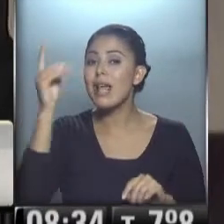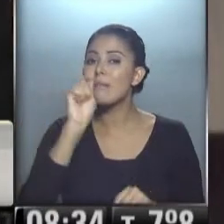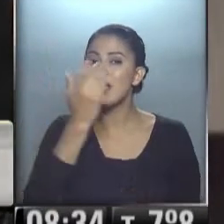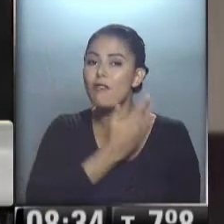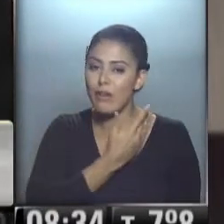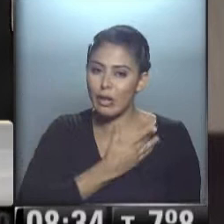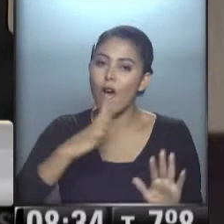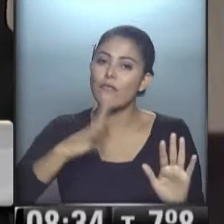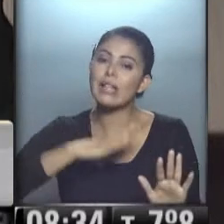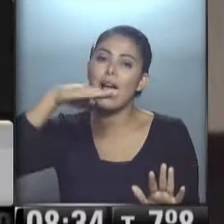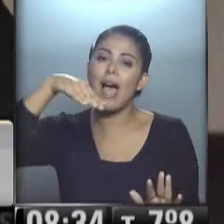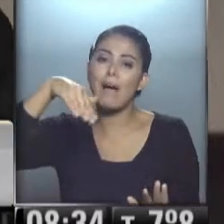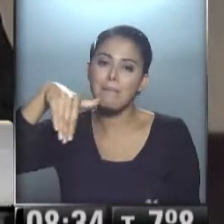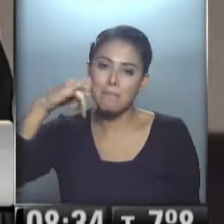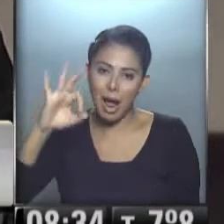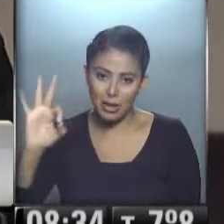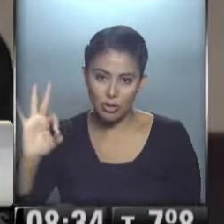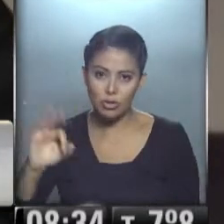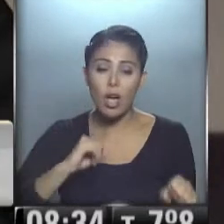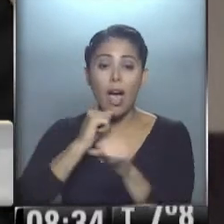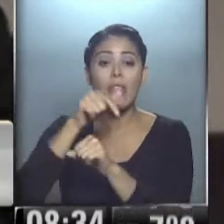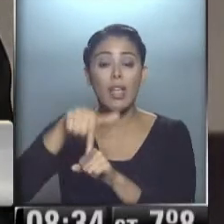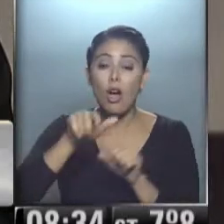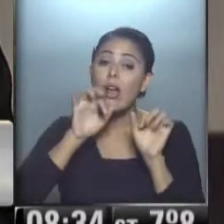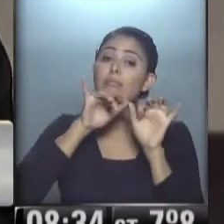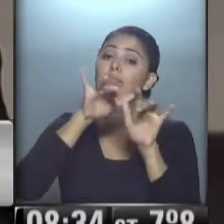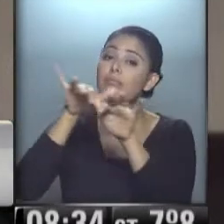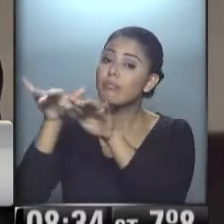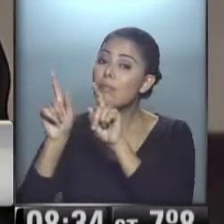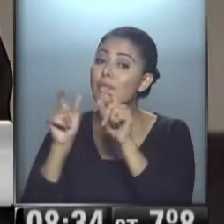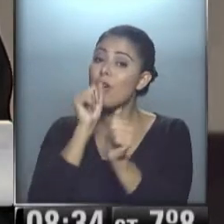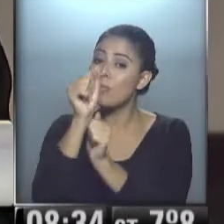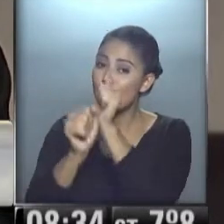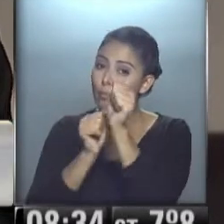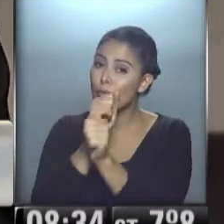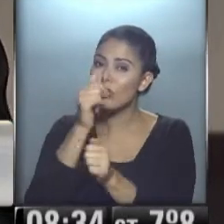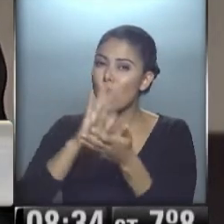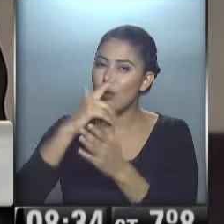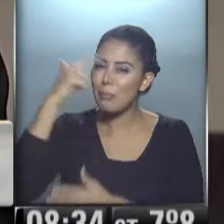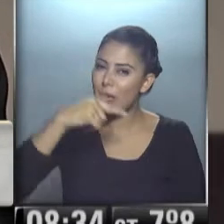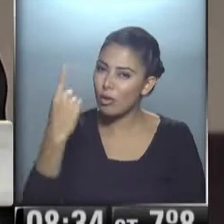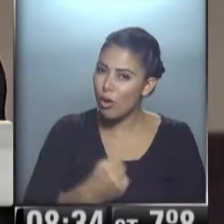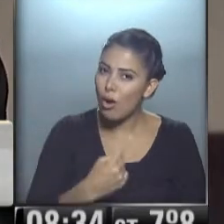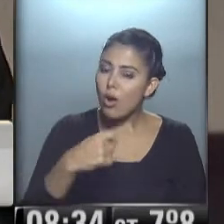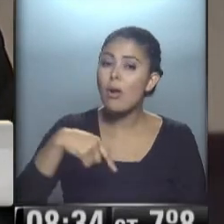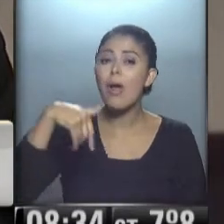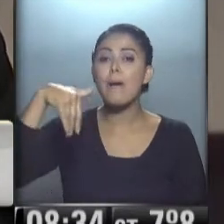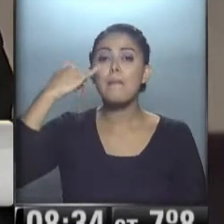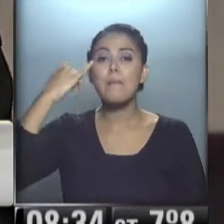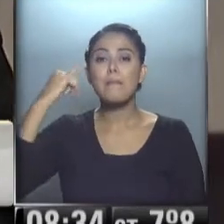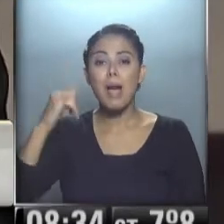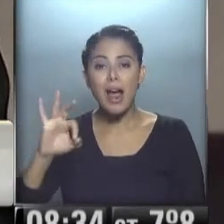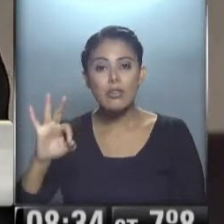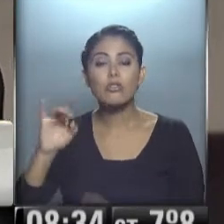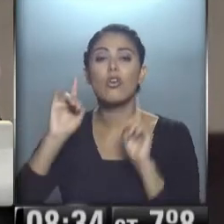faltan las de marzo pero de acuerdo a los comentarios del sector de la industria petrolera marzo también habría sido un mes